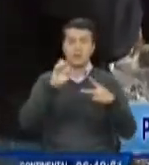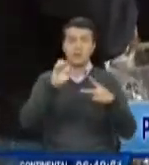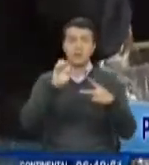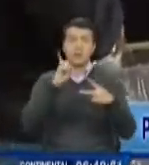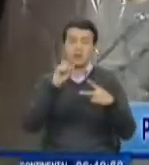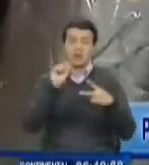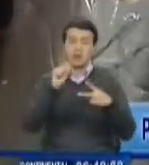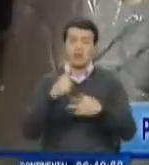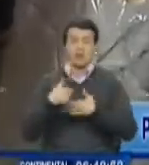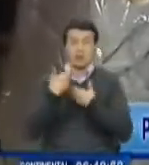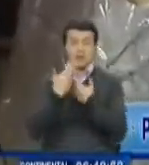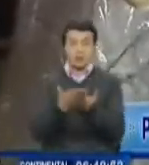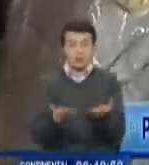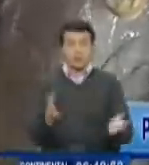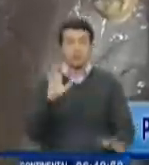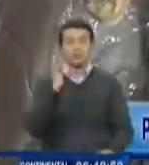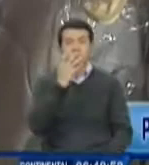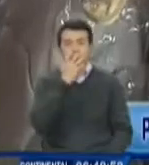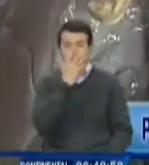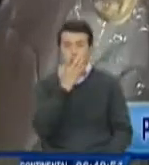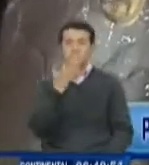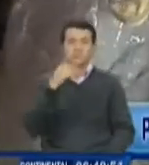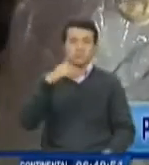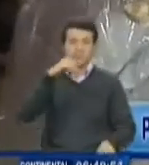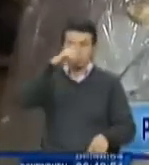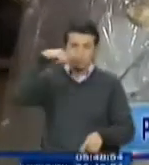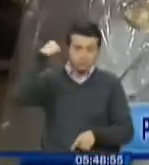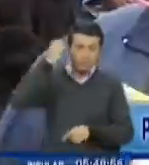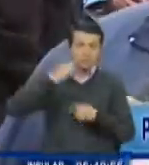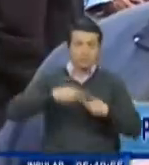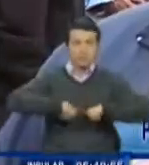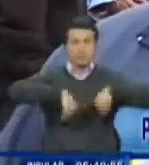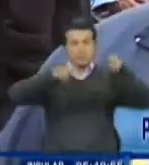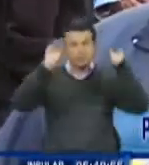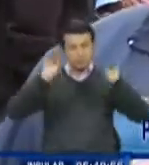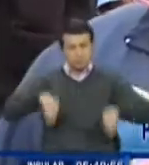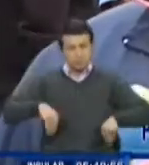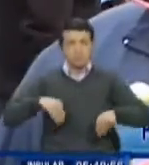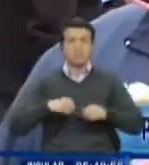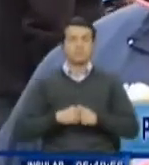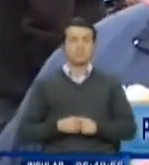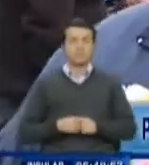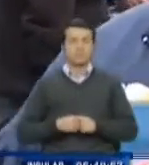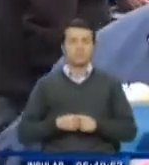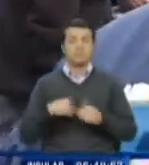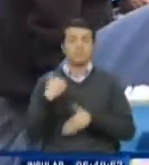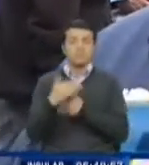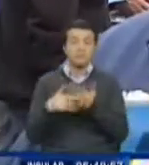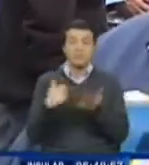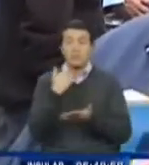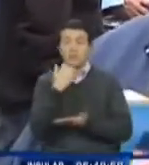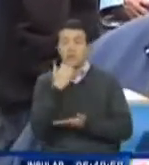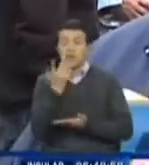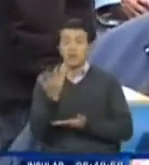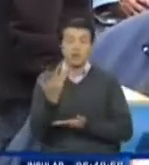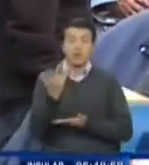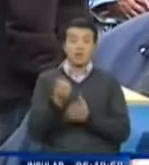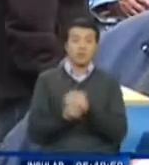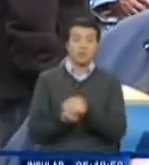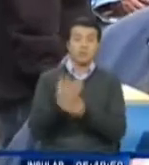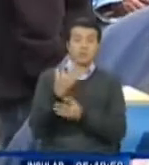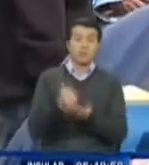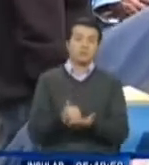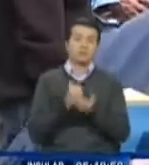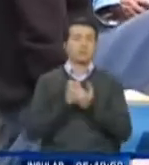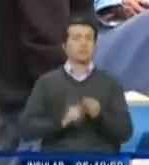de emergencia que incluyen mascarillas o bandas y frazadas el rato que tengamos que pase algo el volcán es una